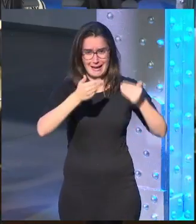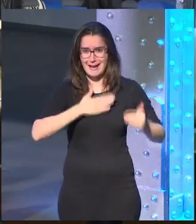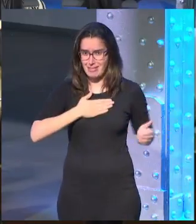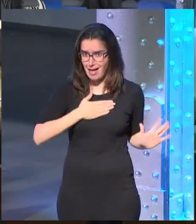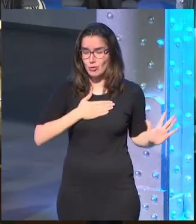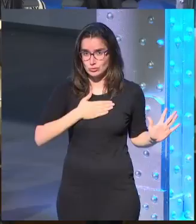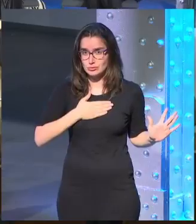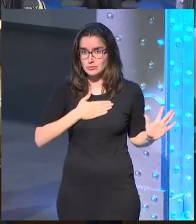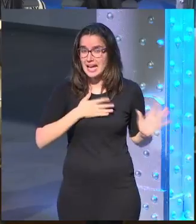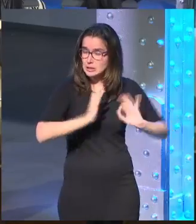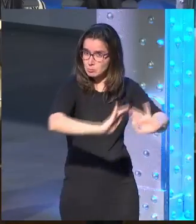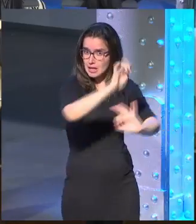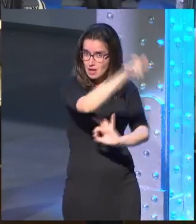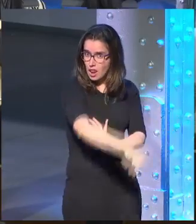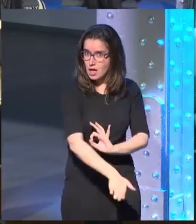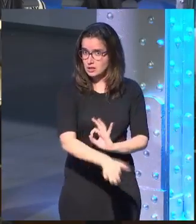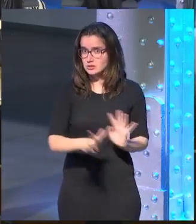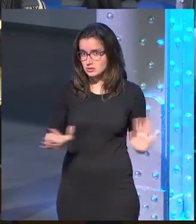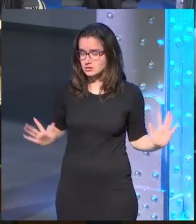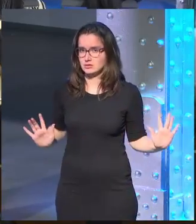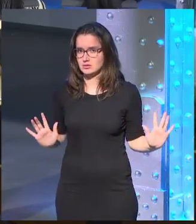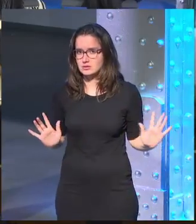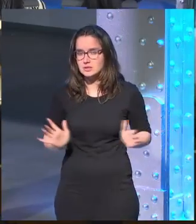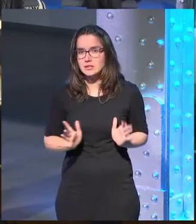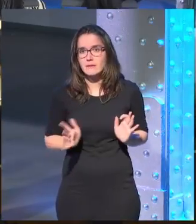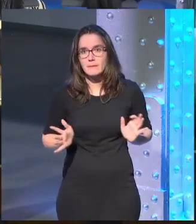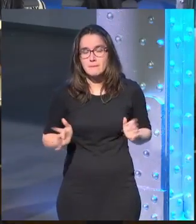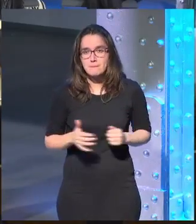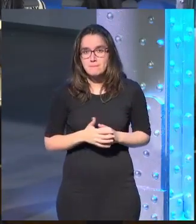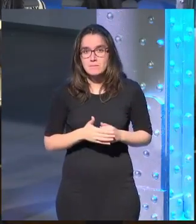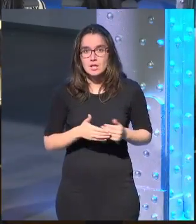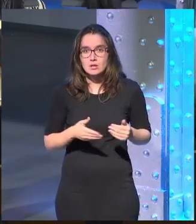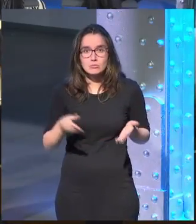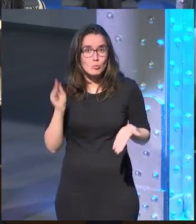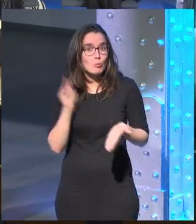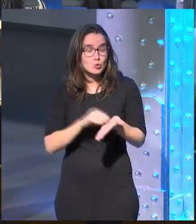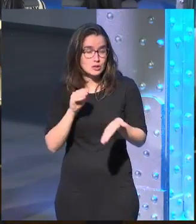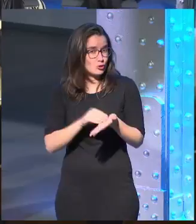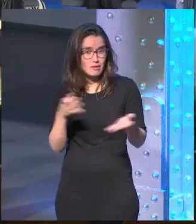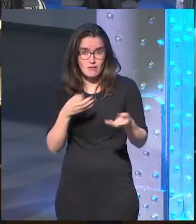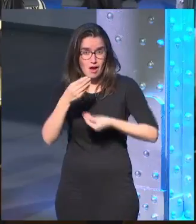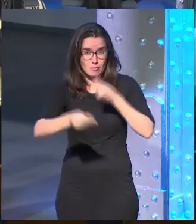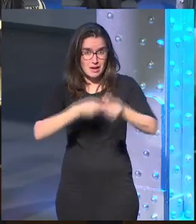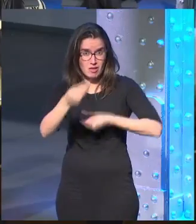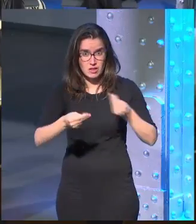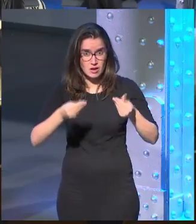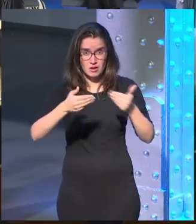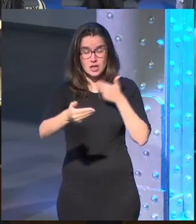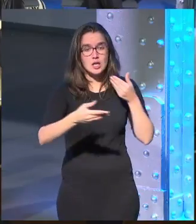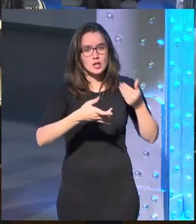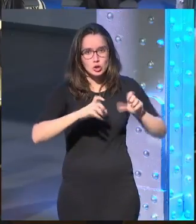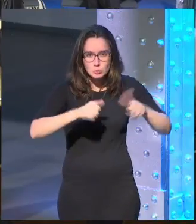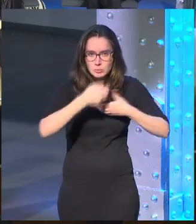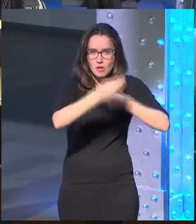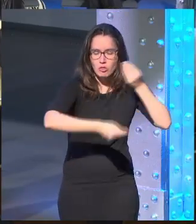nacimiento. Es un agitador, ¿ves? Tenemos muchas cosas por hacer. Y creo que lo estamos haciendo, y